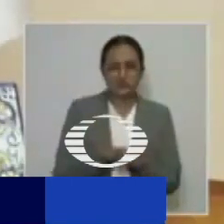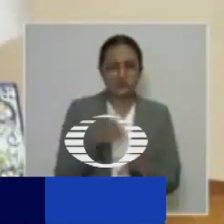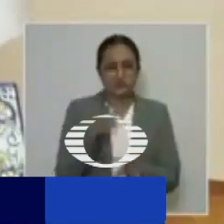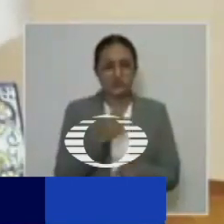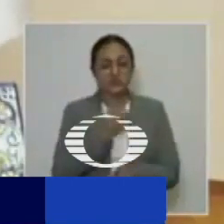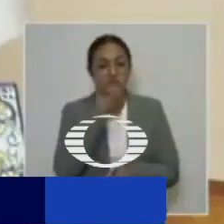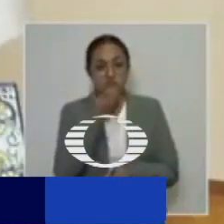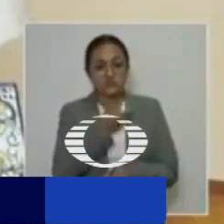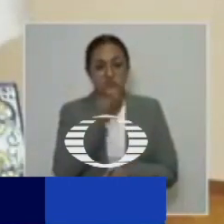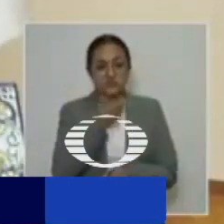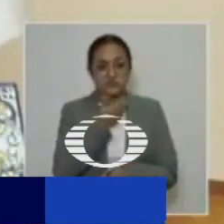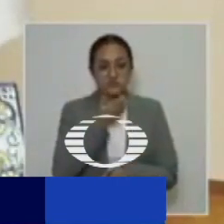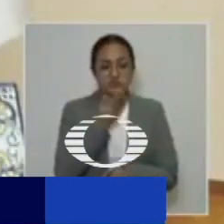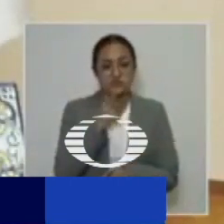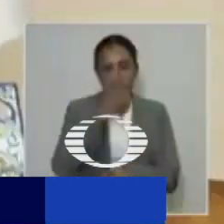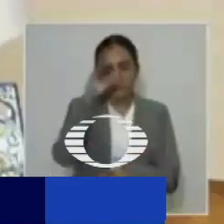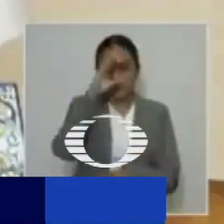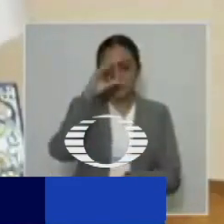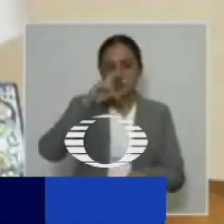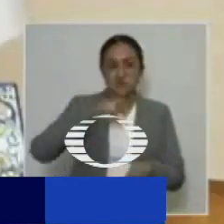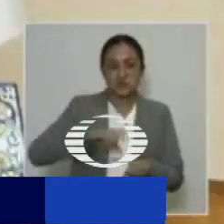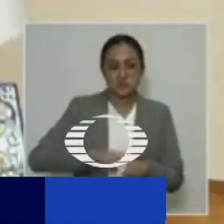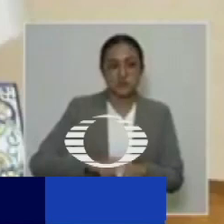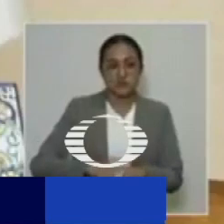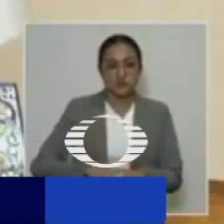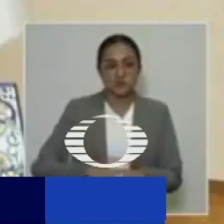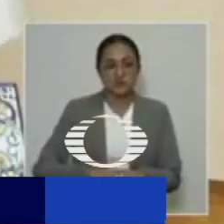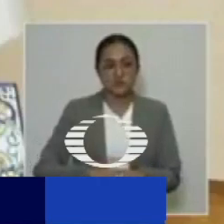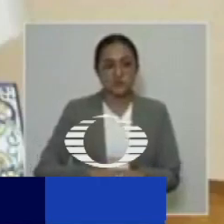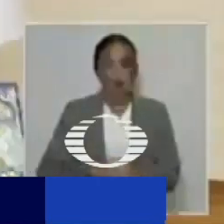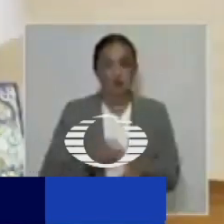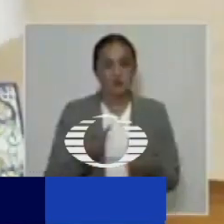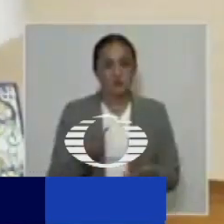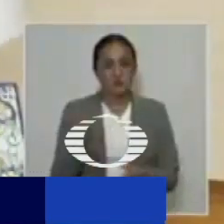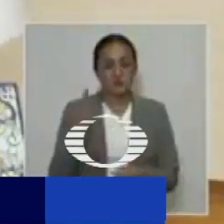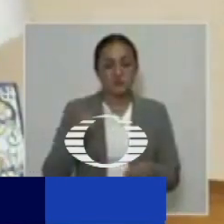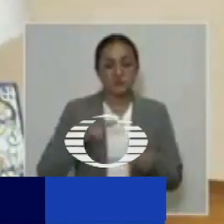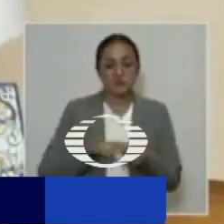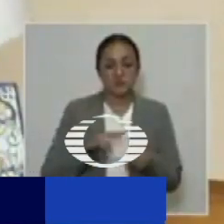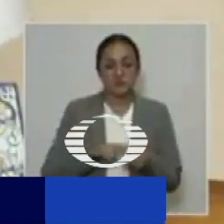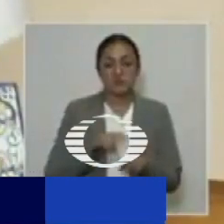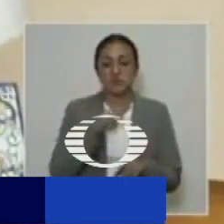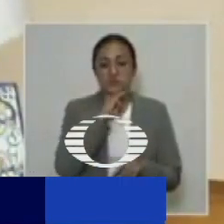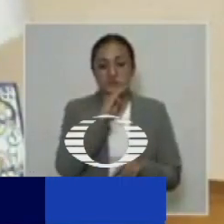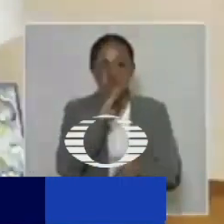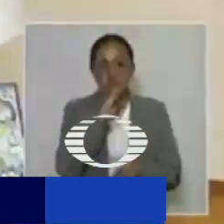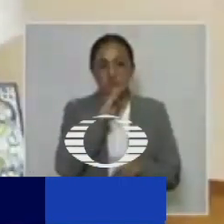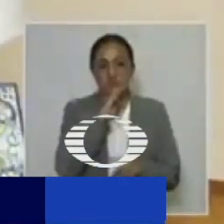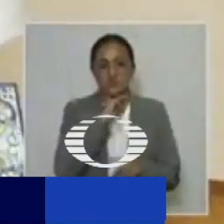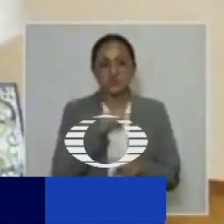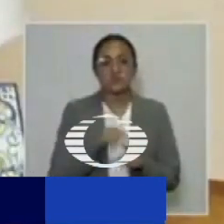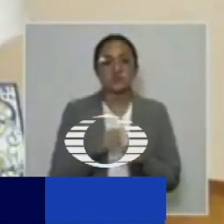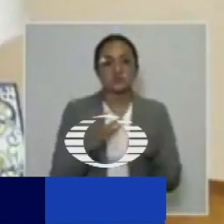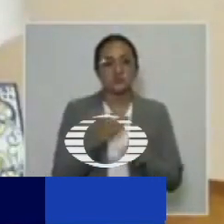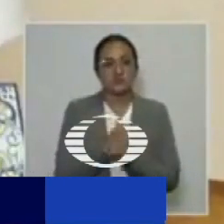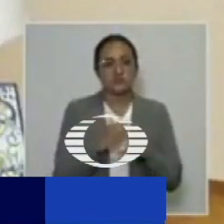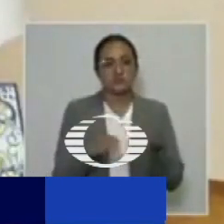tradición y cultura allá en el Parque de la Madre. Y tenemos que hacer varias